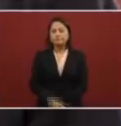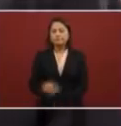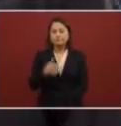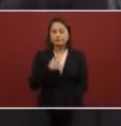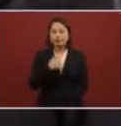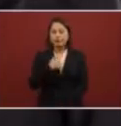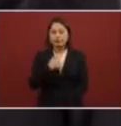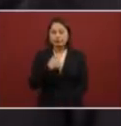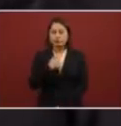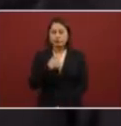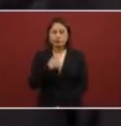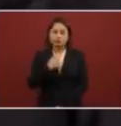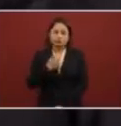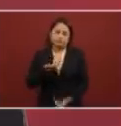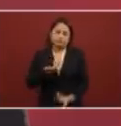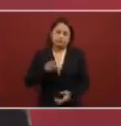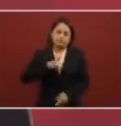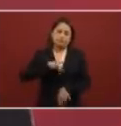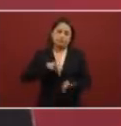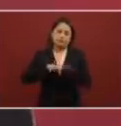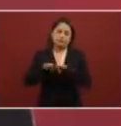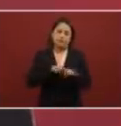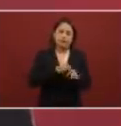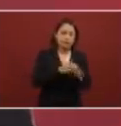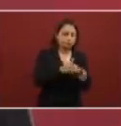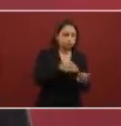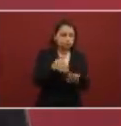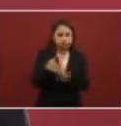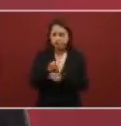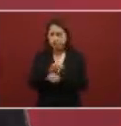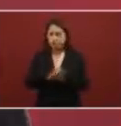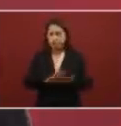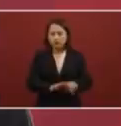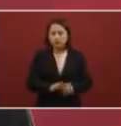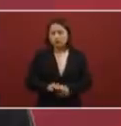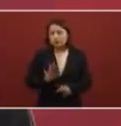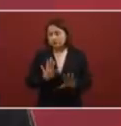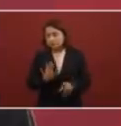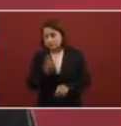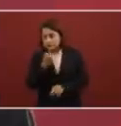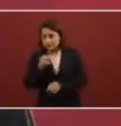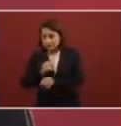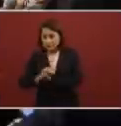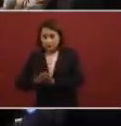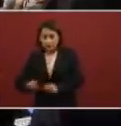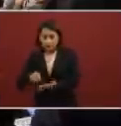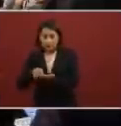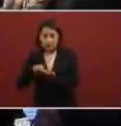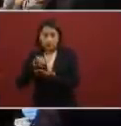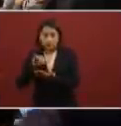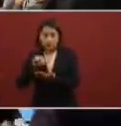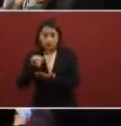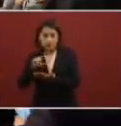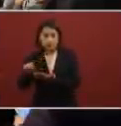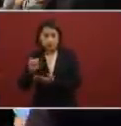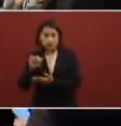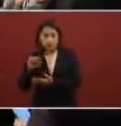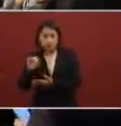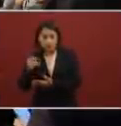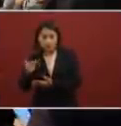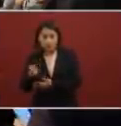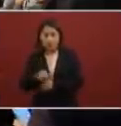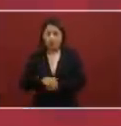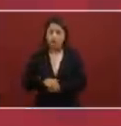es parte de mi trabajo. ¿Pero son datos del Seguro Social y del INEGI? Sí, mis datos del Seguro Social, aquí los traigo, porque sabía que me iban a